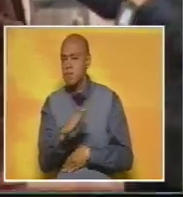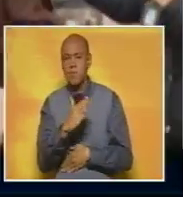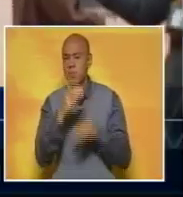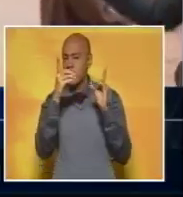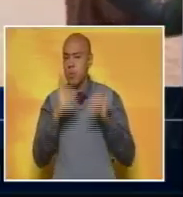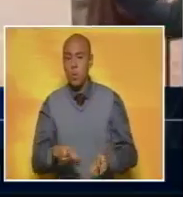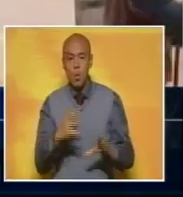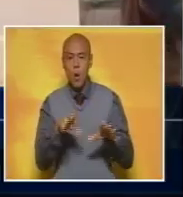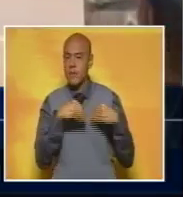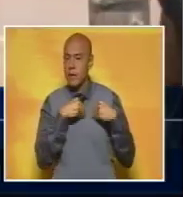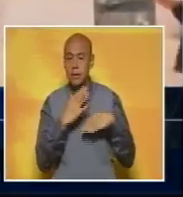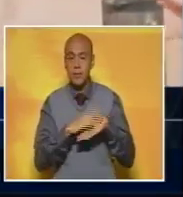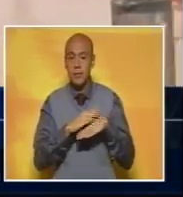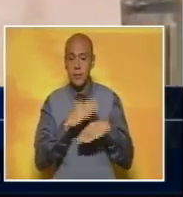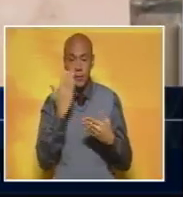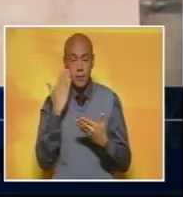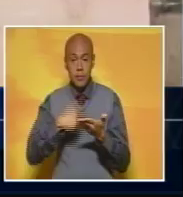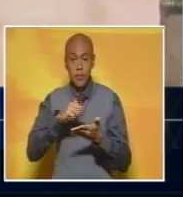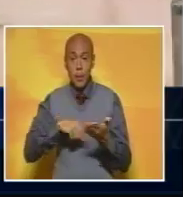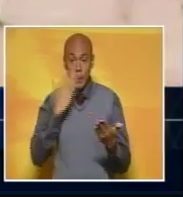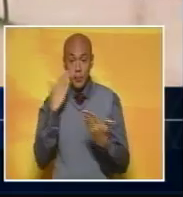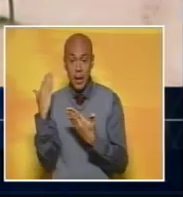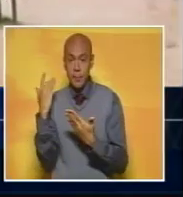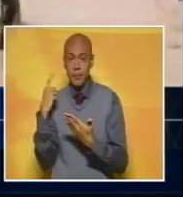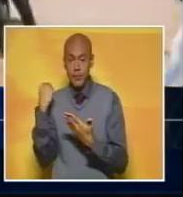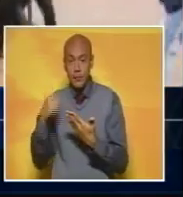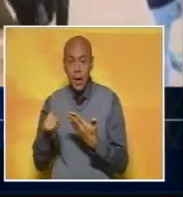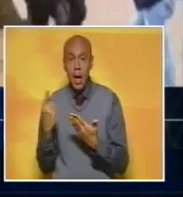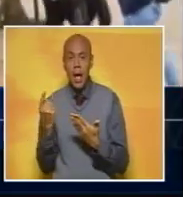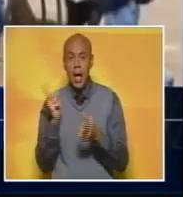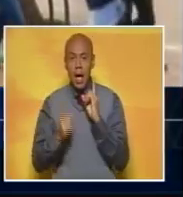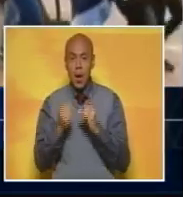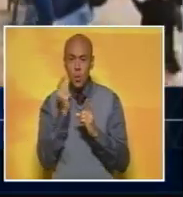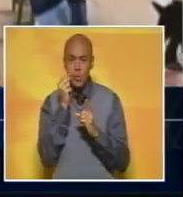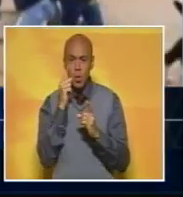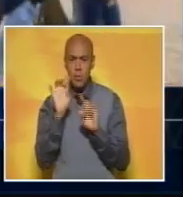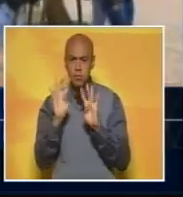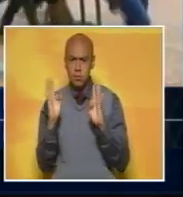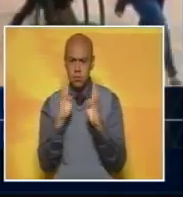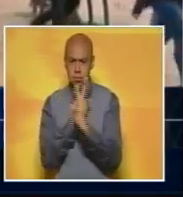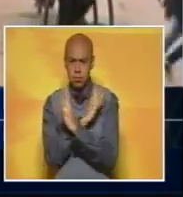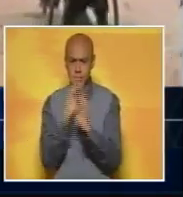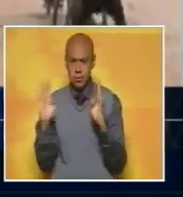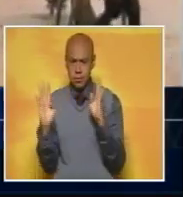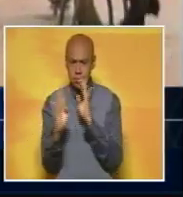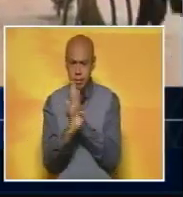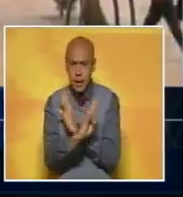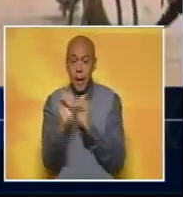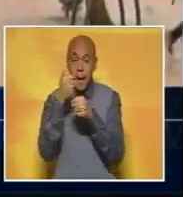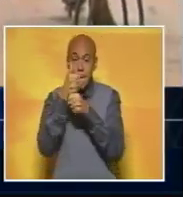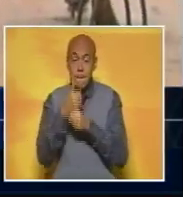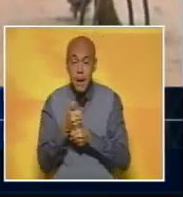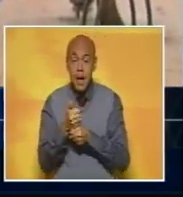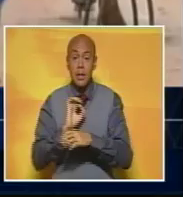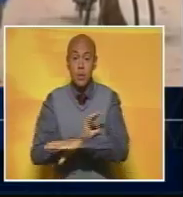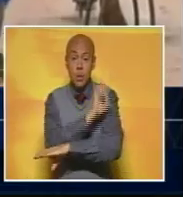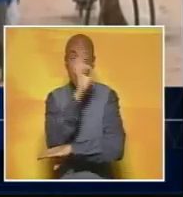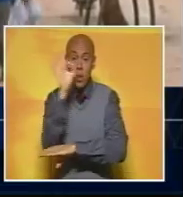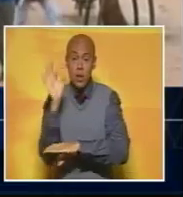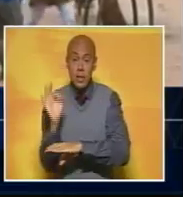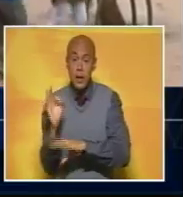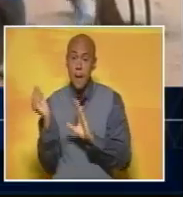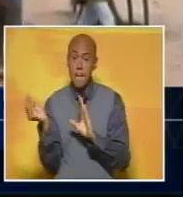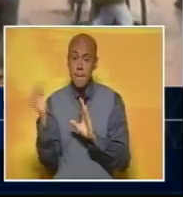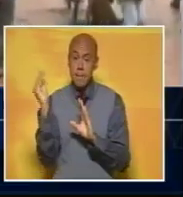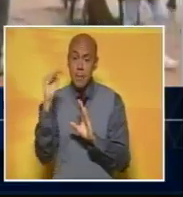nacional. Acá, por ejemplo, en el noroccidente de Bogotá, ustedes ven varios manifestantes. Se espera que durante todo el día se presenten